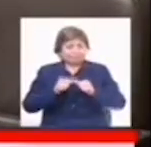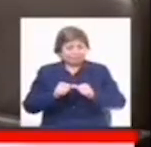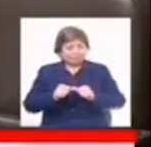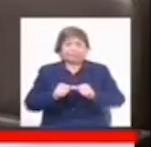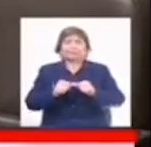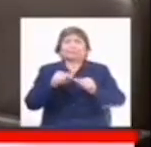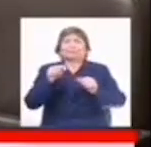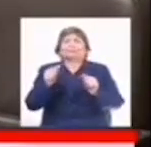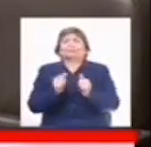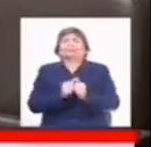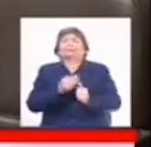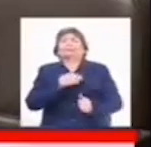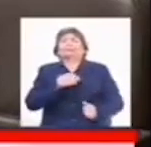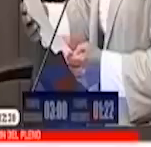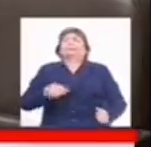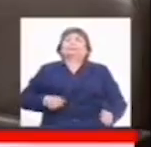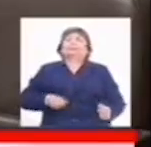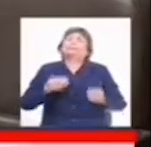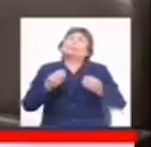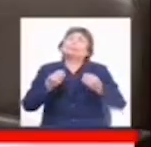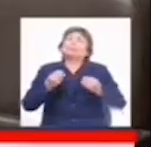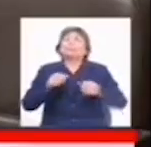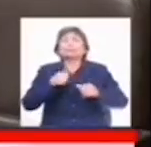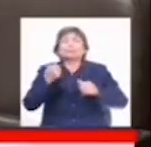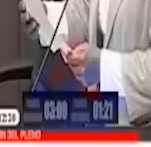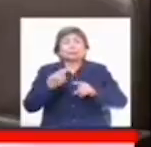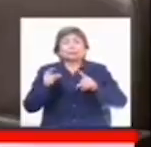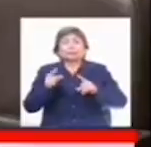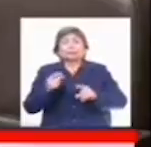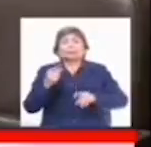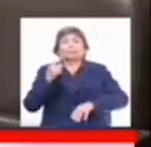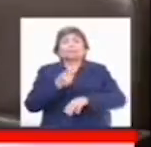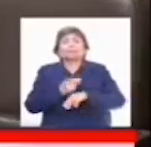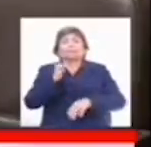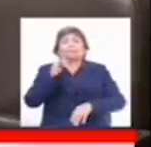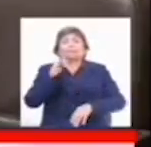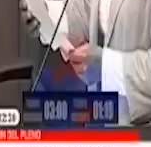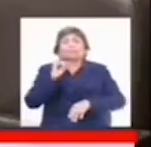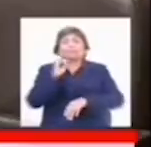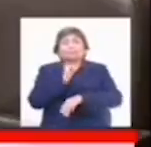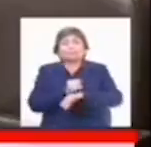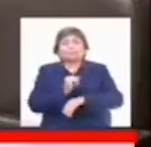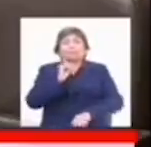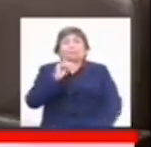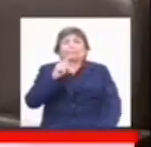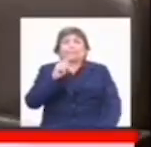Insiste con este ministerio, como que a otros, e